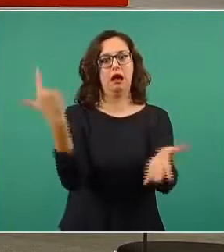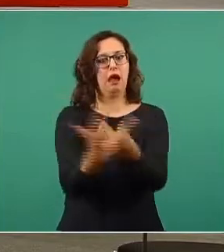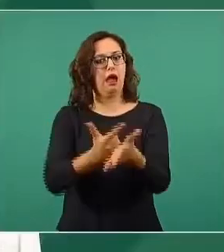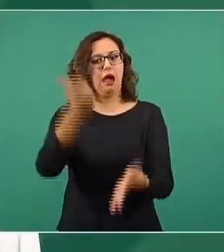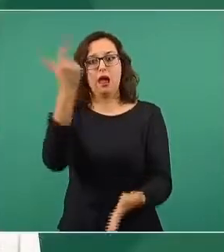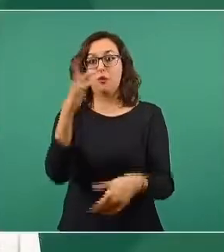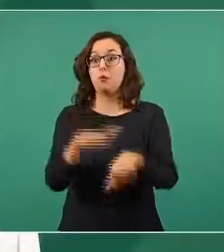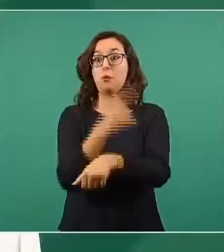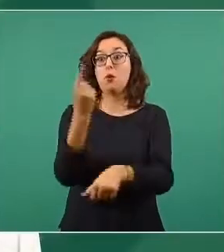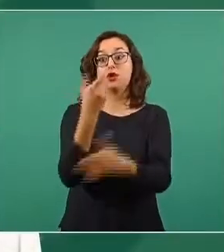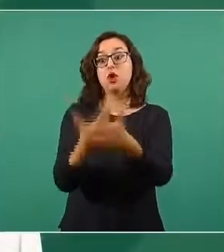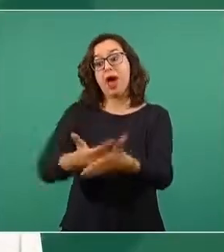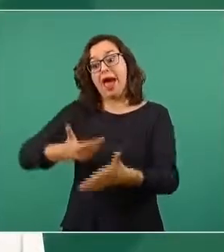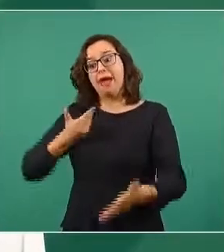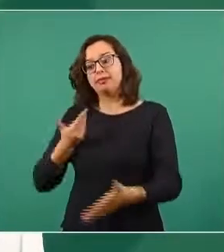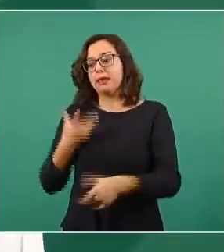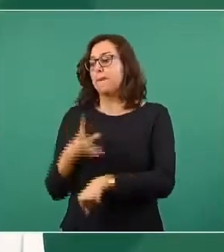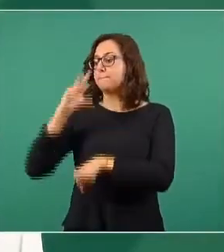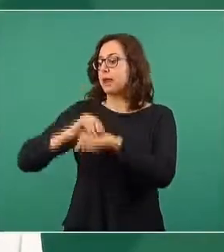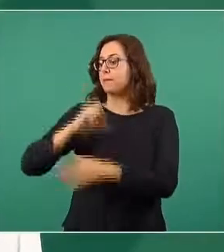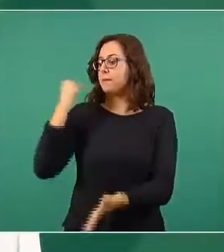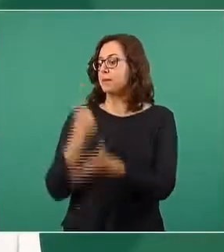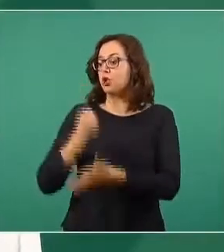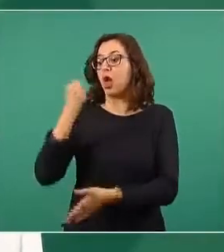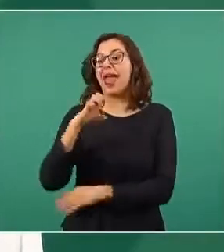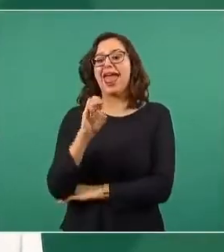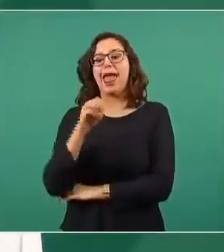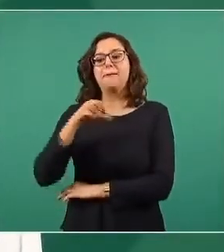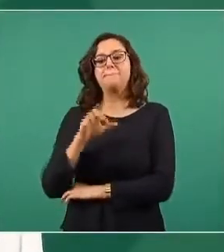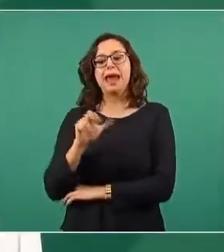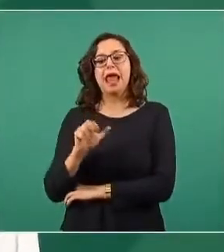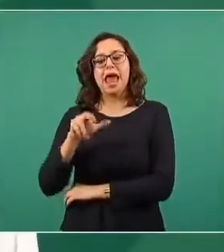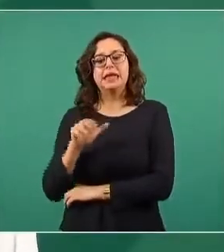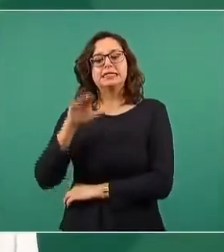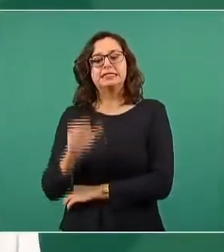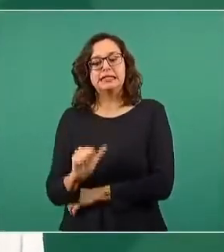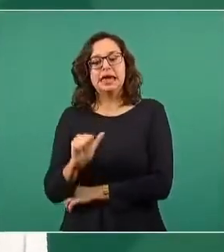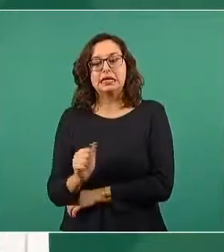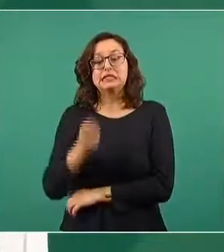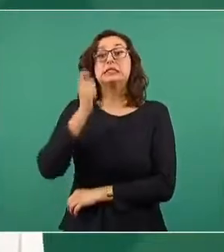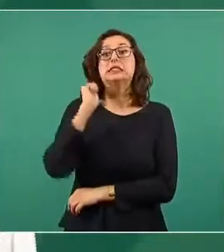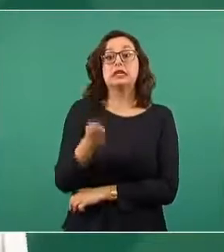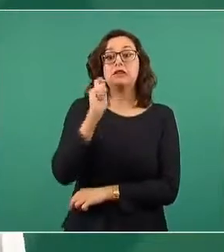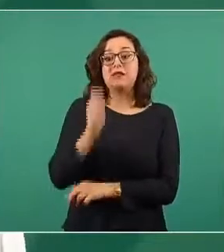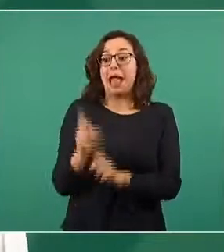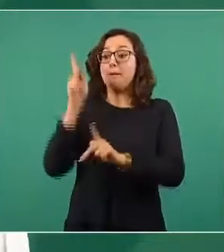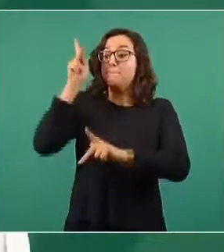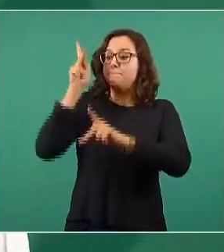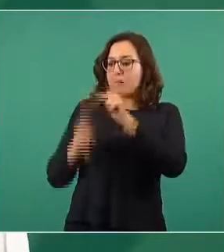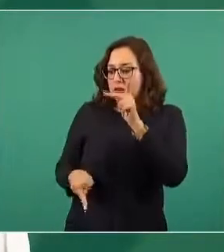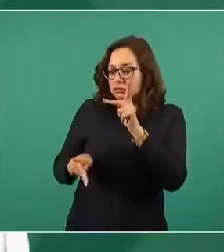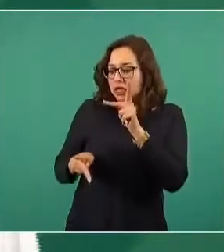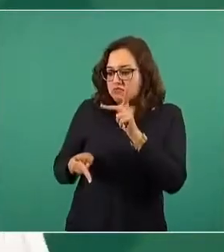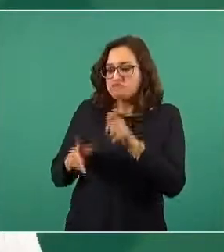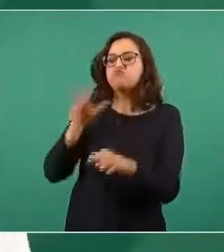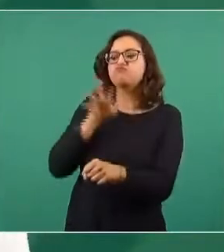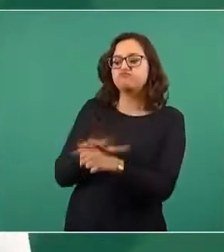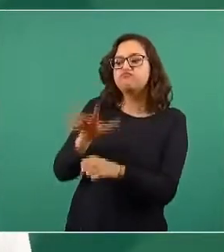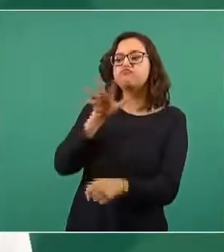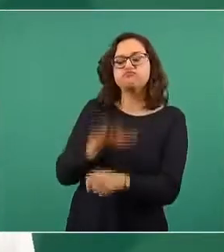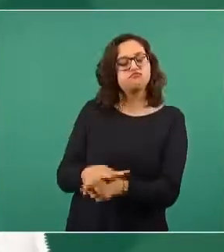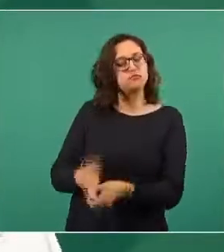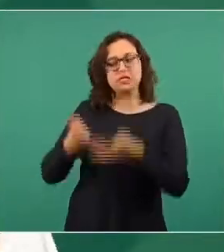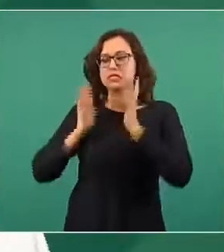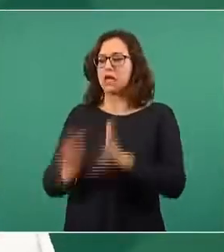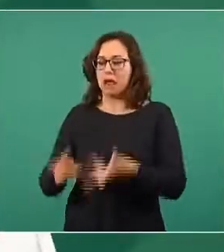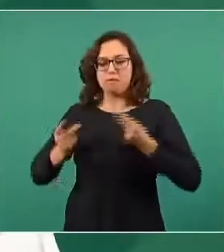de la tranquilidad, la claridad de la información es suficiente y consideramos la oportunidad